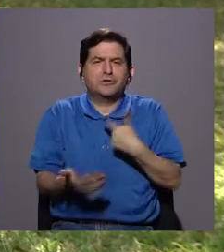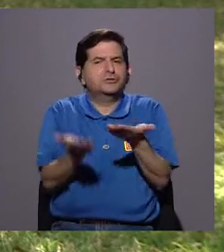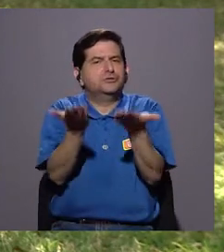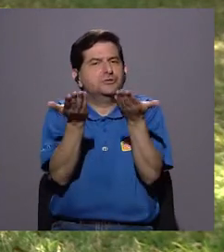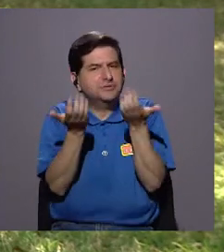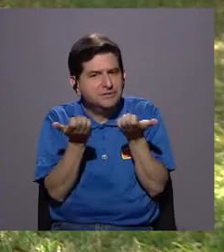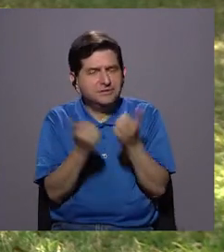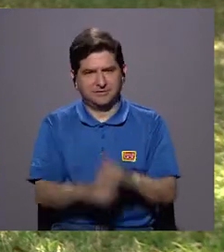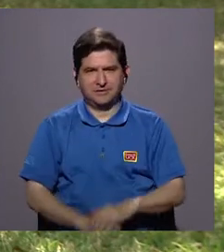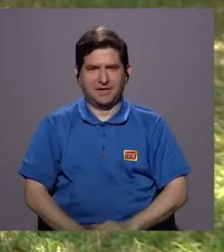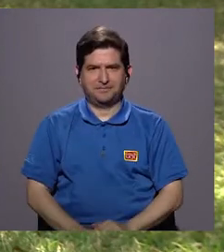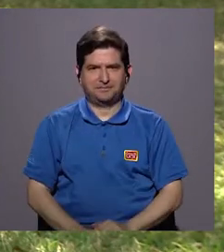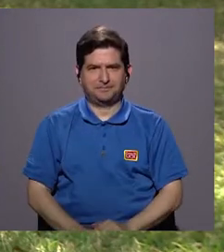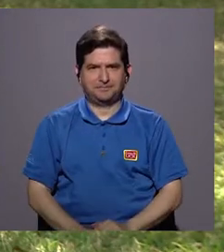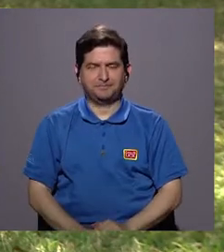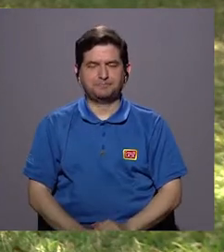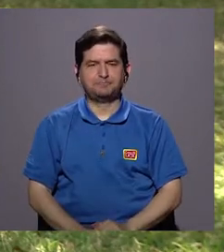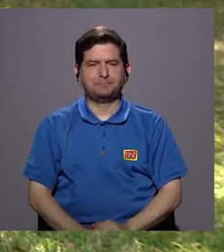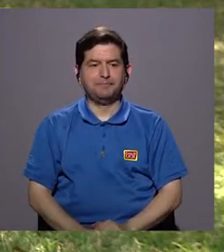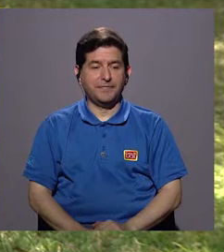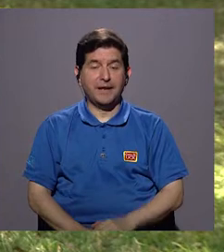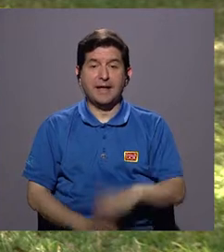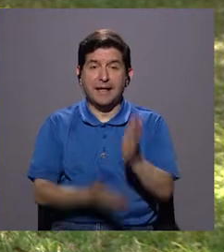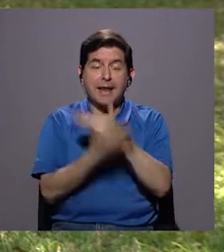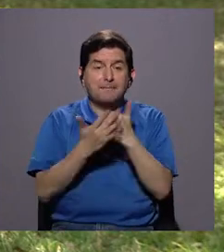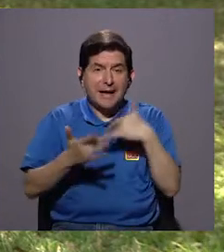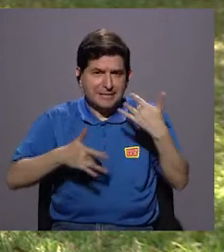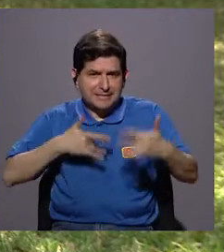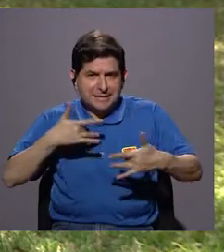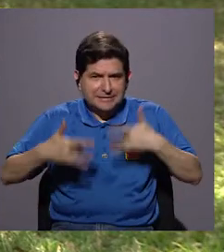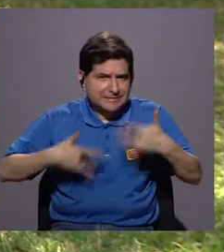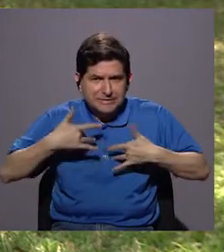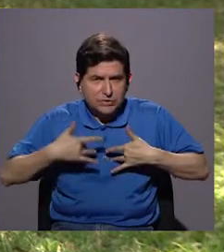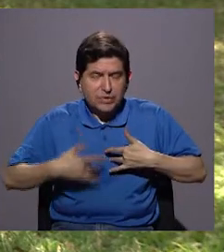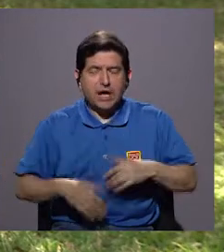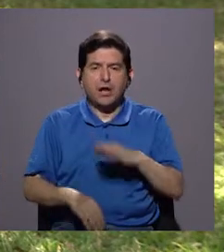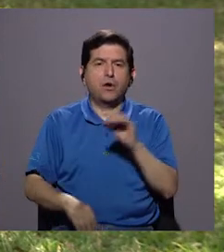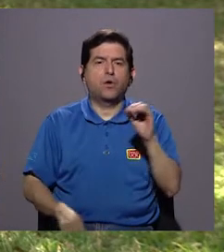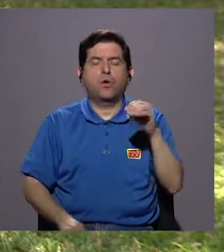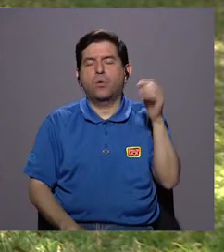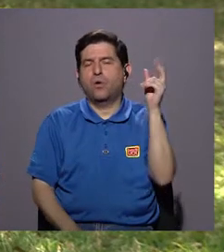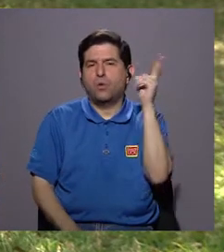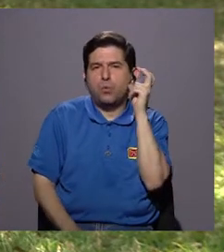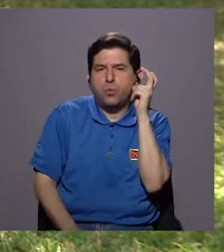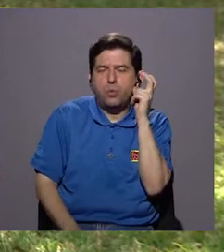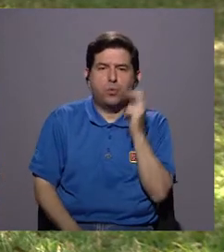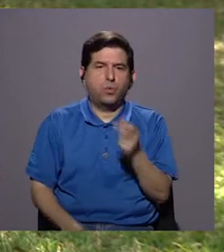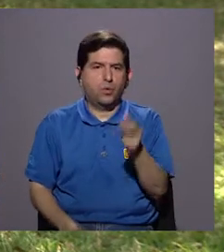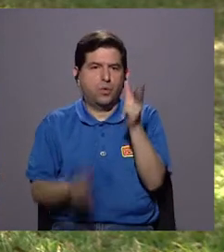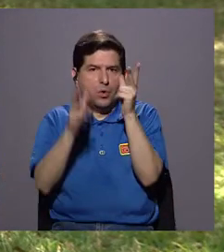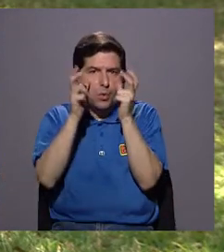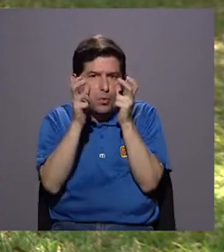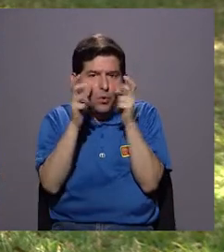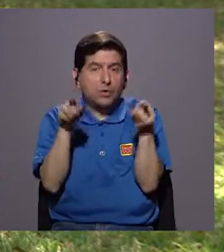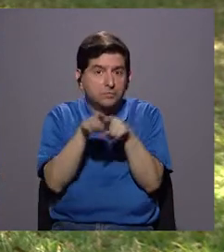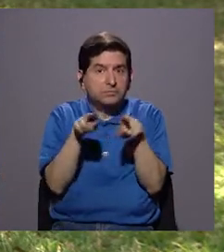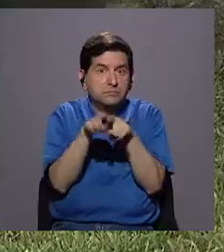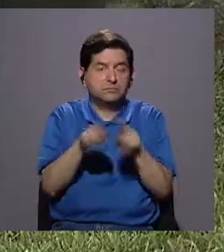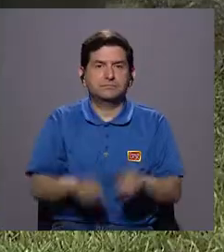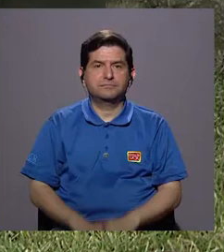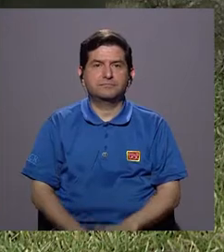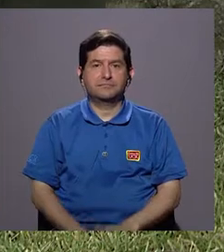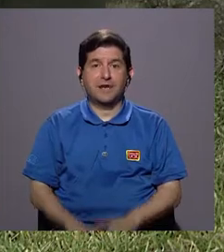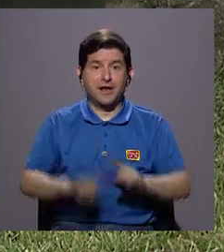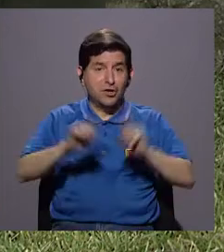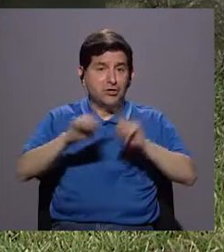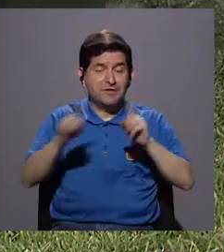gustaría como rescatarlo de la parte sensorial, o audición, la vista, esto también. Los